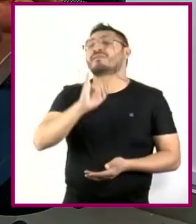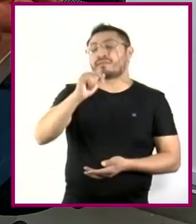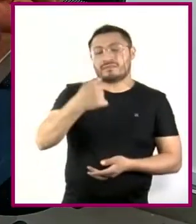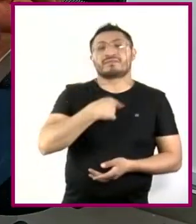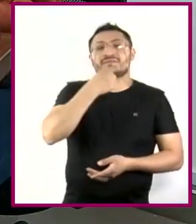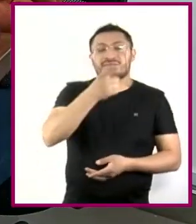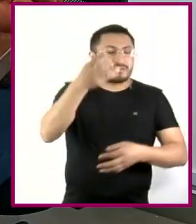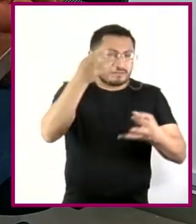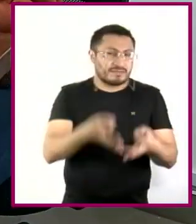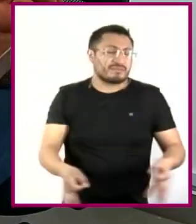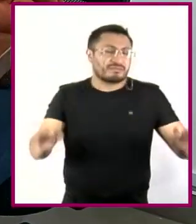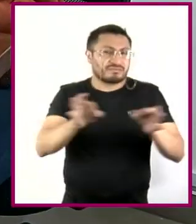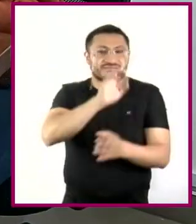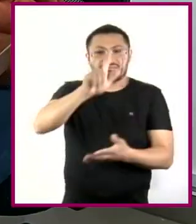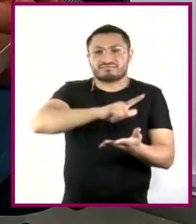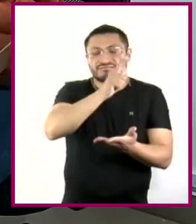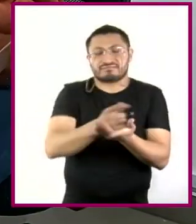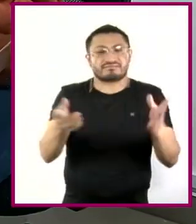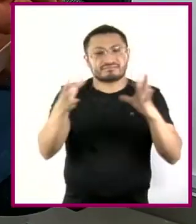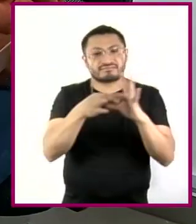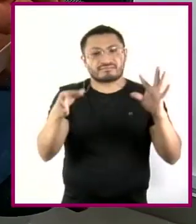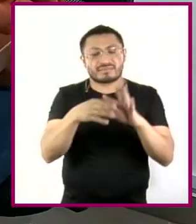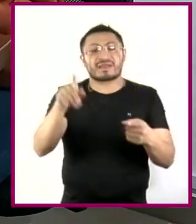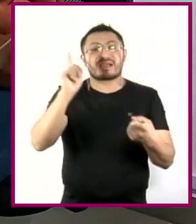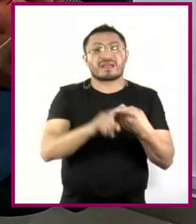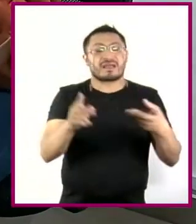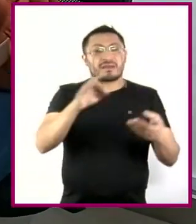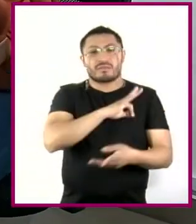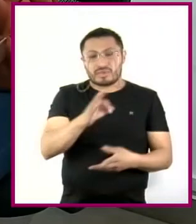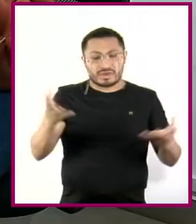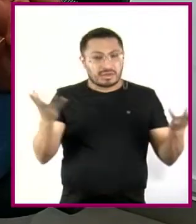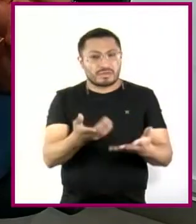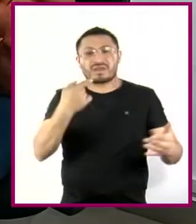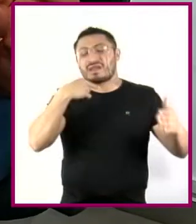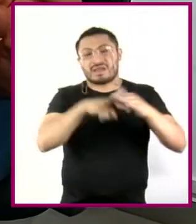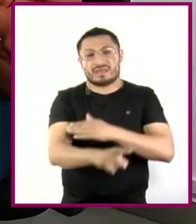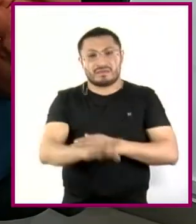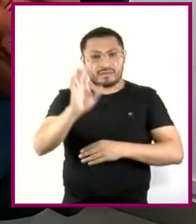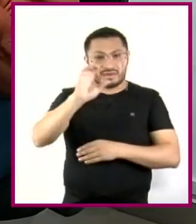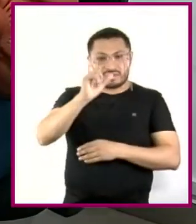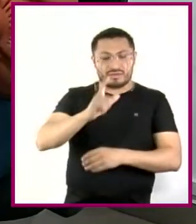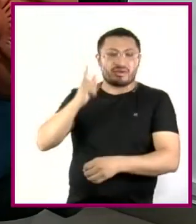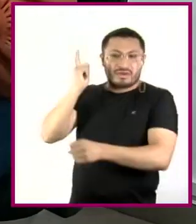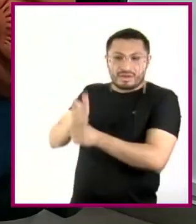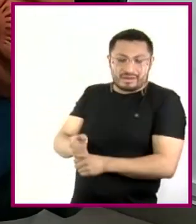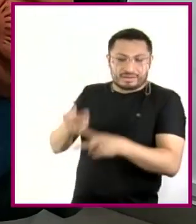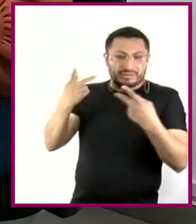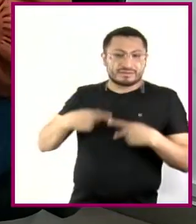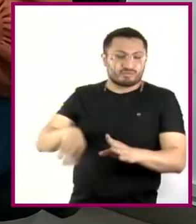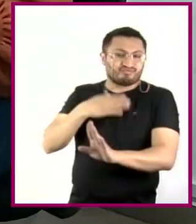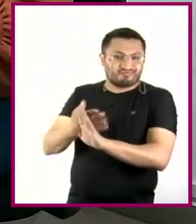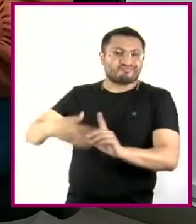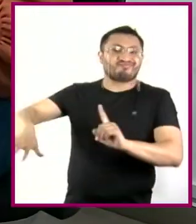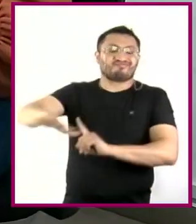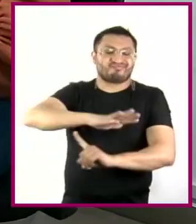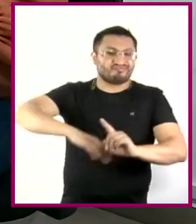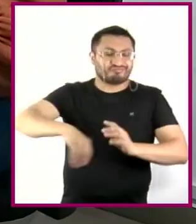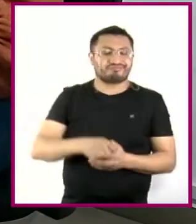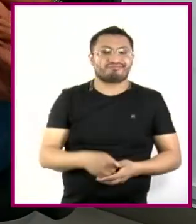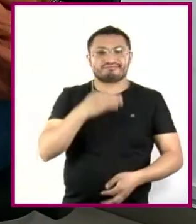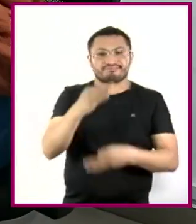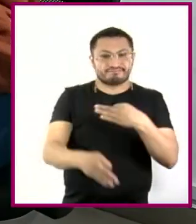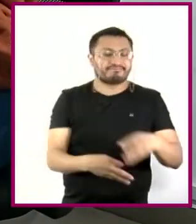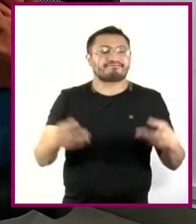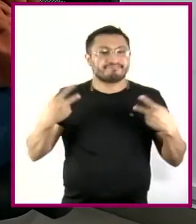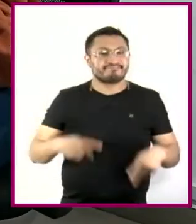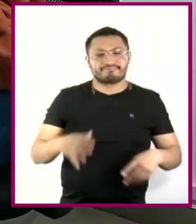parece importante que esta ley nos oriente para saber quiénes podemos actuar legalmente ante algún daño ambiental. Dice que toda persona que